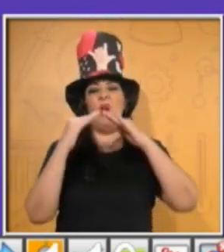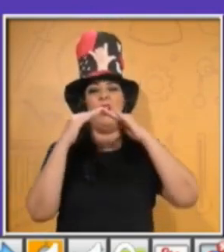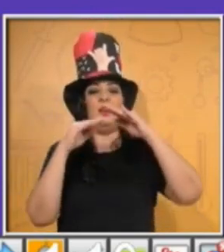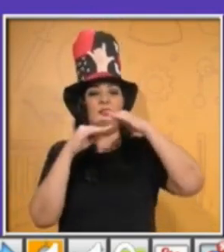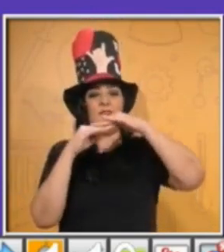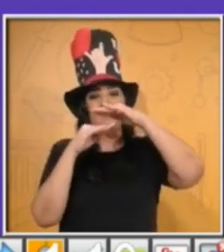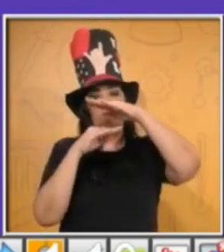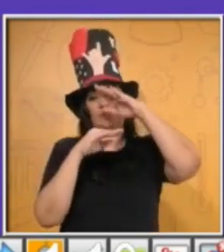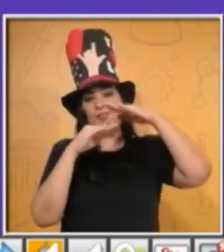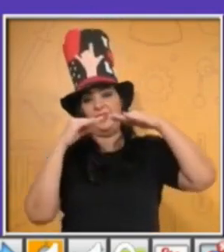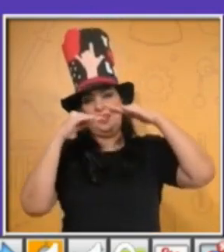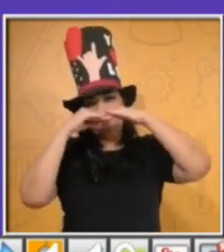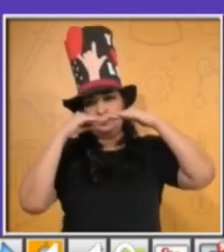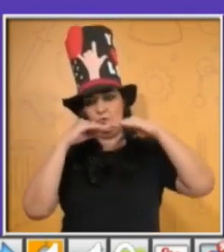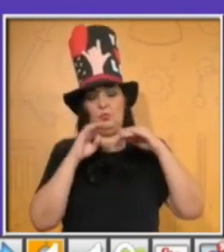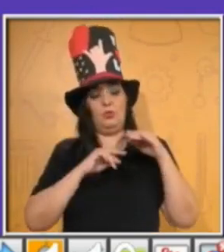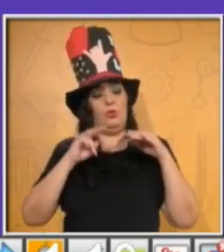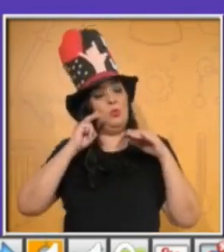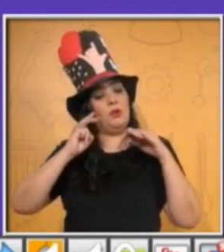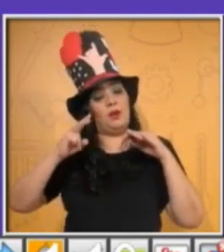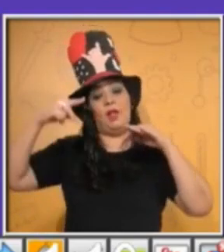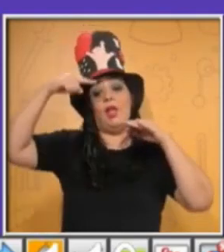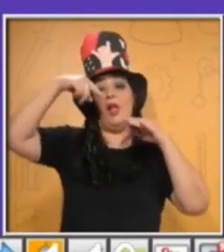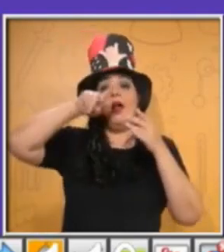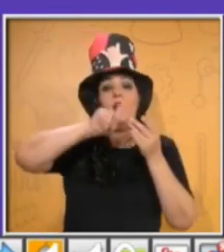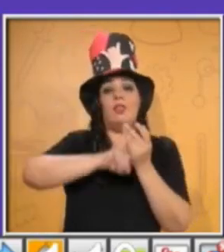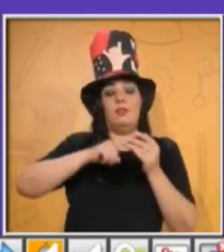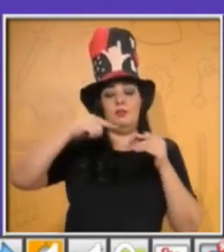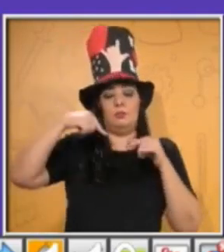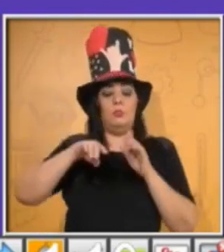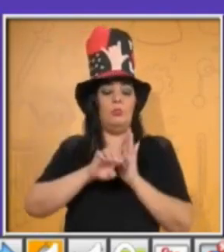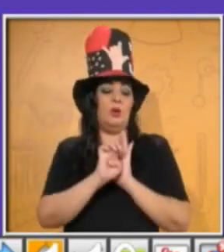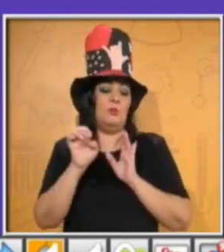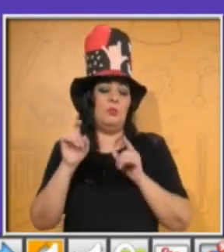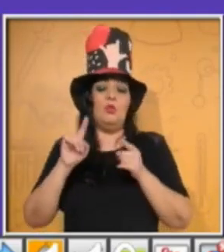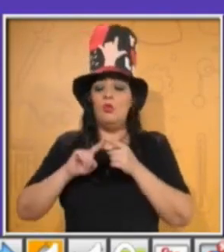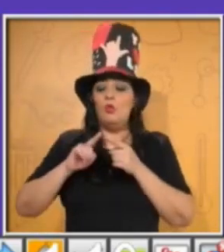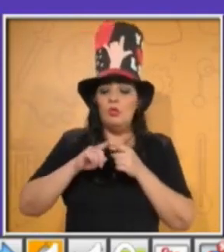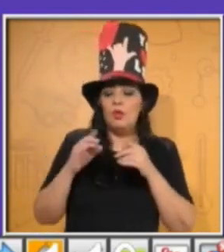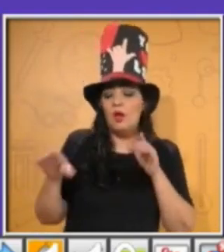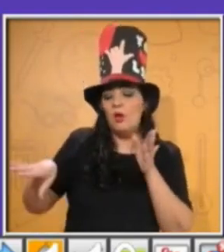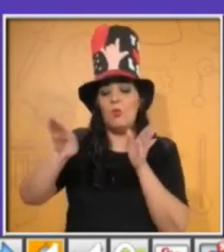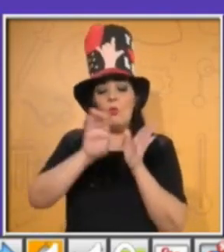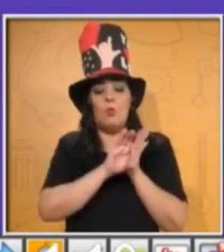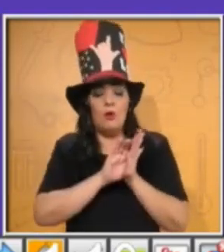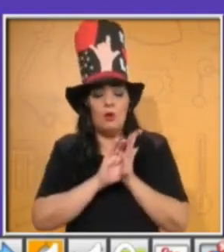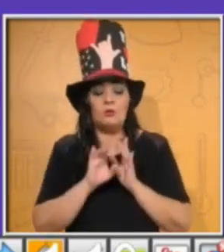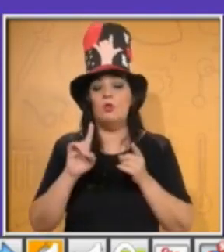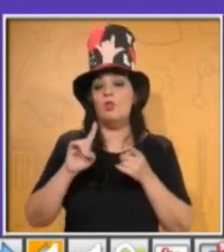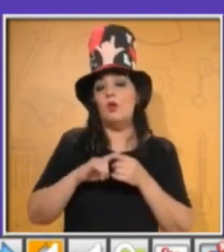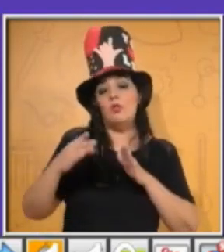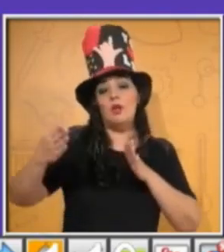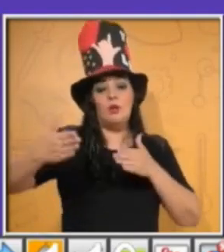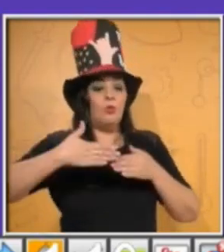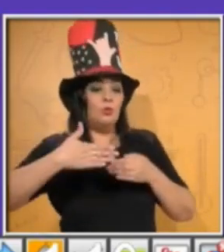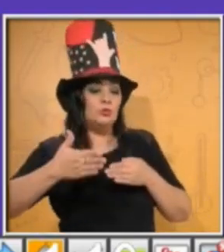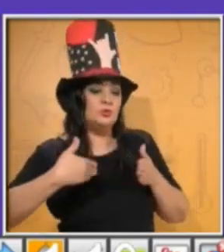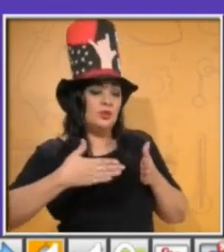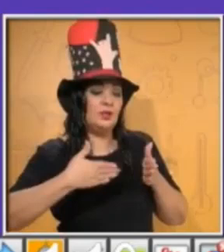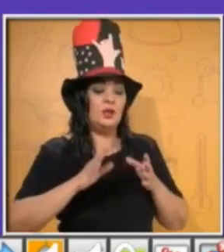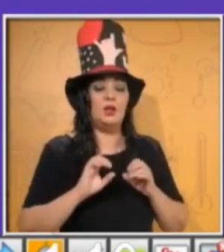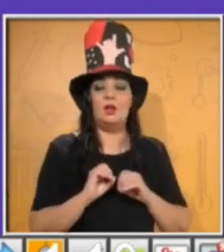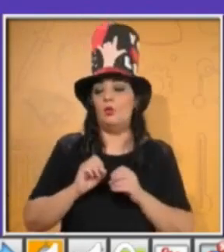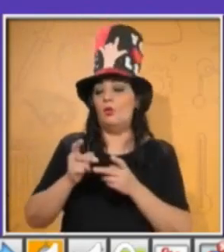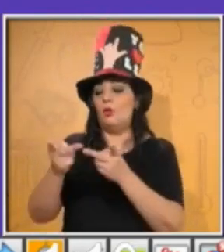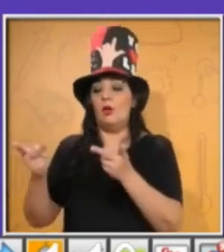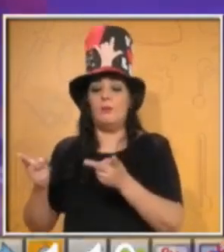ya veo los elementos que conforman esa casa. Por ejemplo, la recámara, la cocina, el patio,